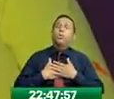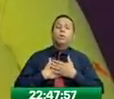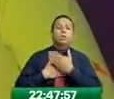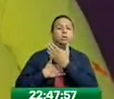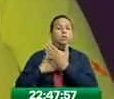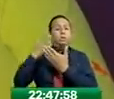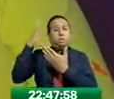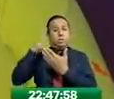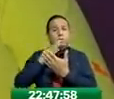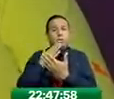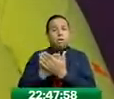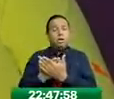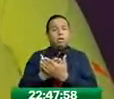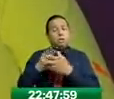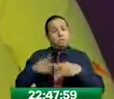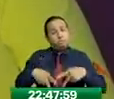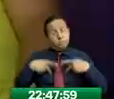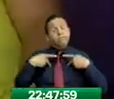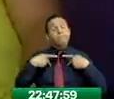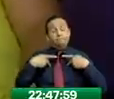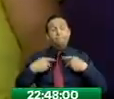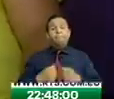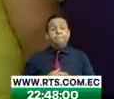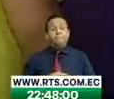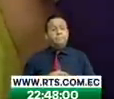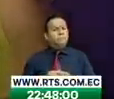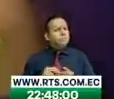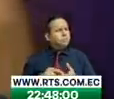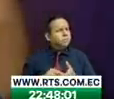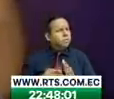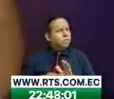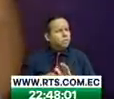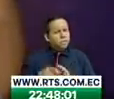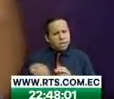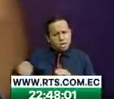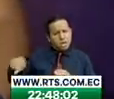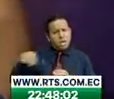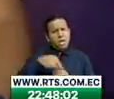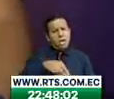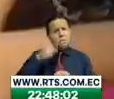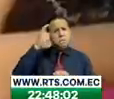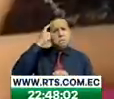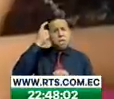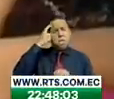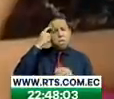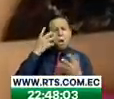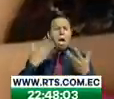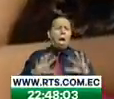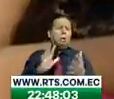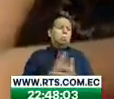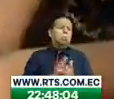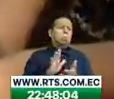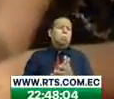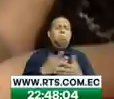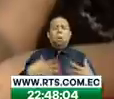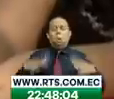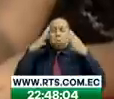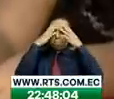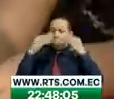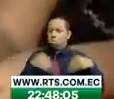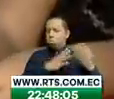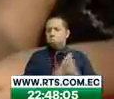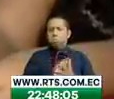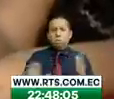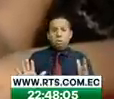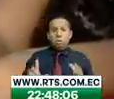dándole gracias a Dios, estamos vivos. Pero eso no significa que el temor de pasar por lo mismo haya desaparecido, porque según indica Leonardo,